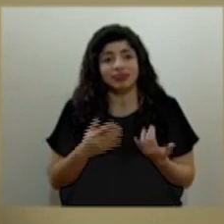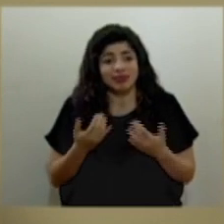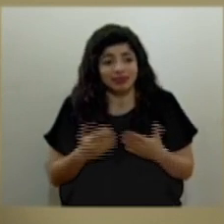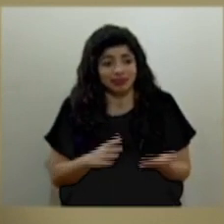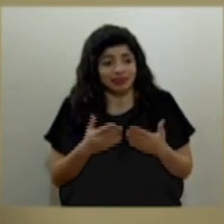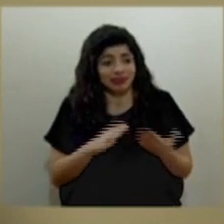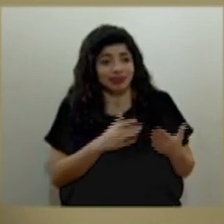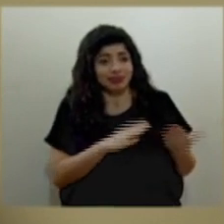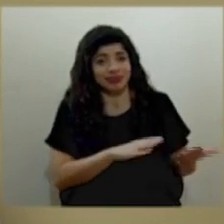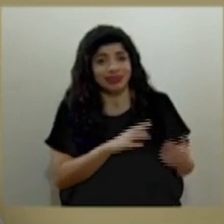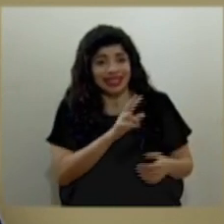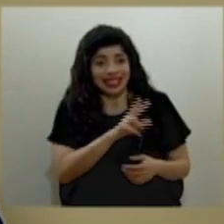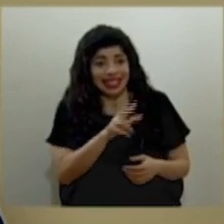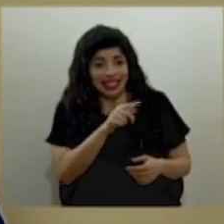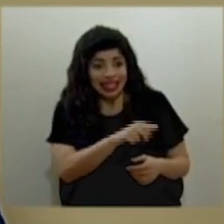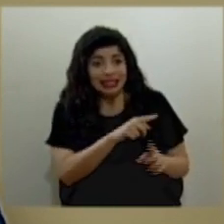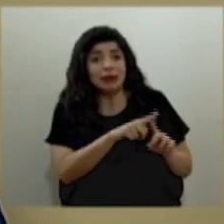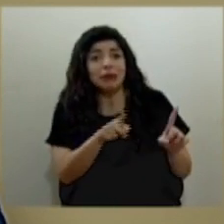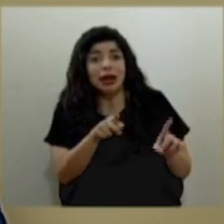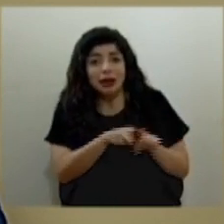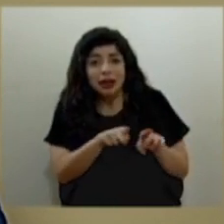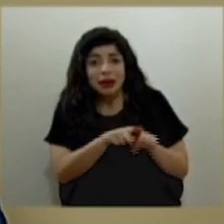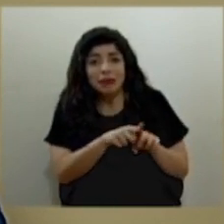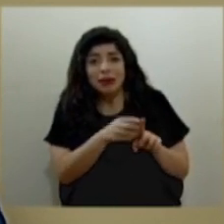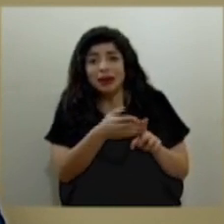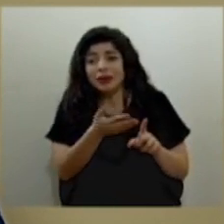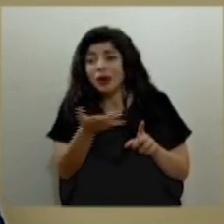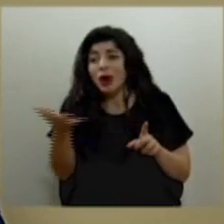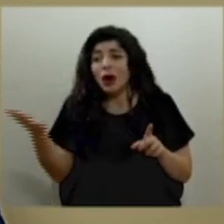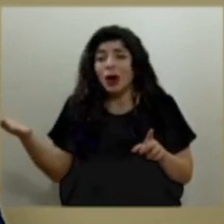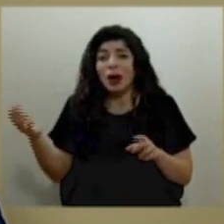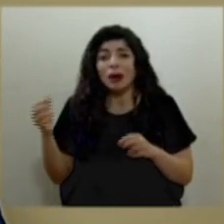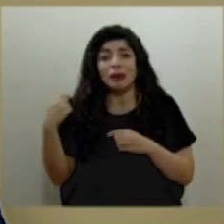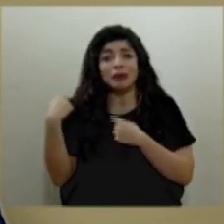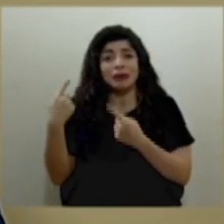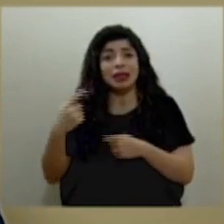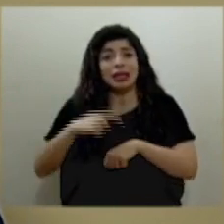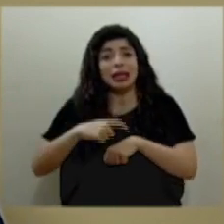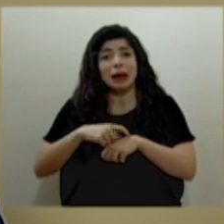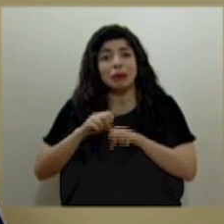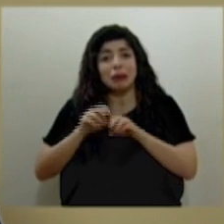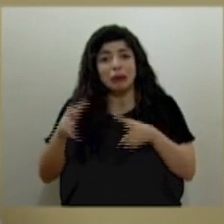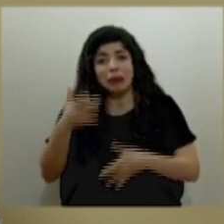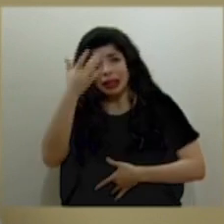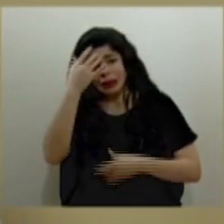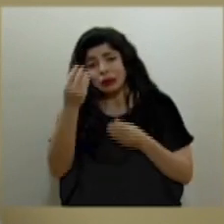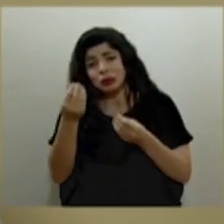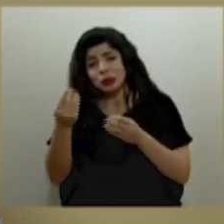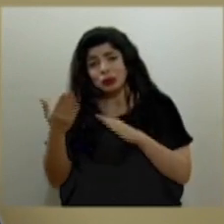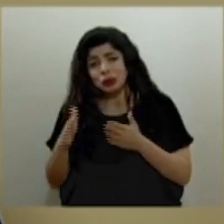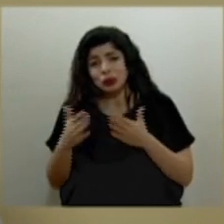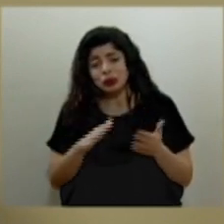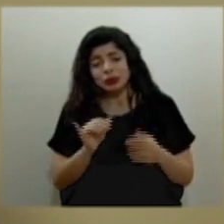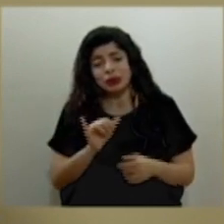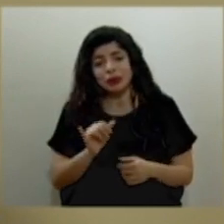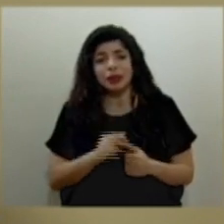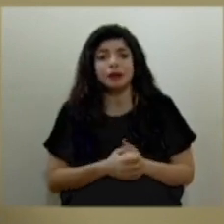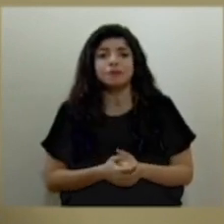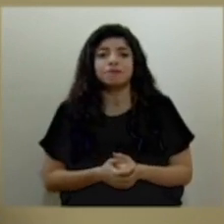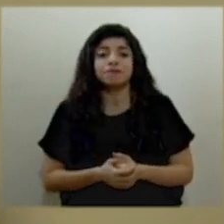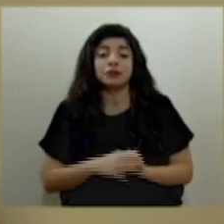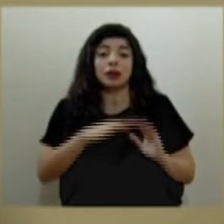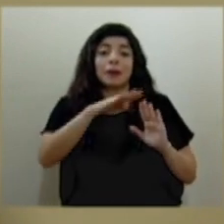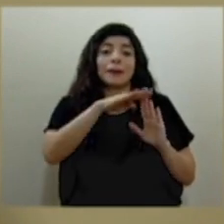dado de esas 33, obviamente, en toda la pandemia, que han sido bastantes. Con respecto a